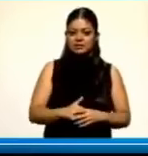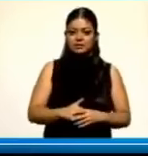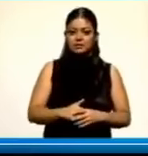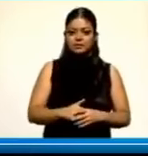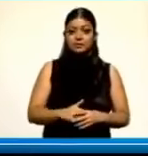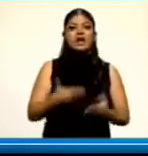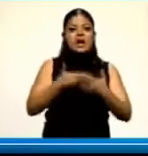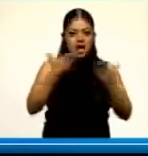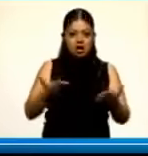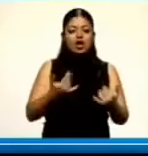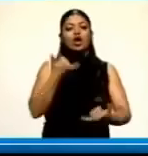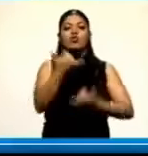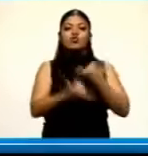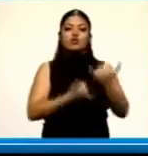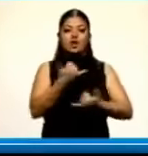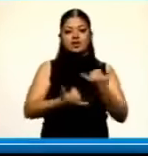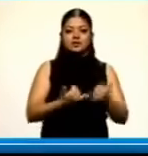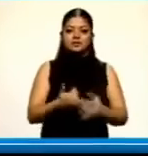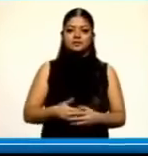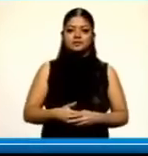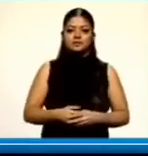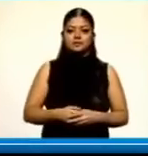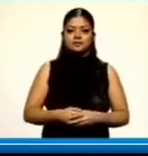Ahora vamos a jugar.